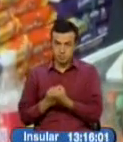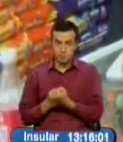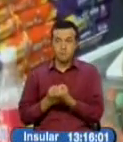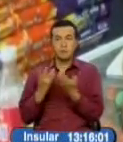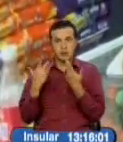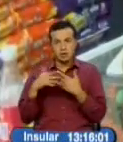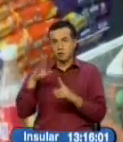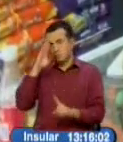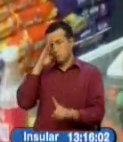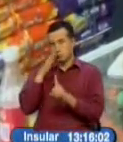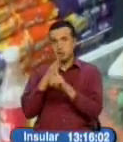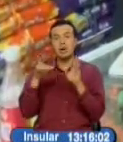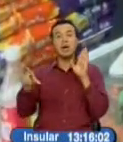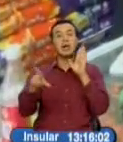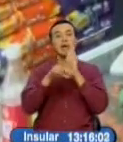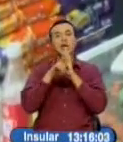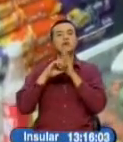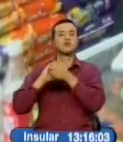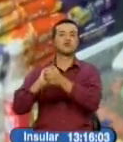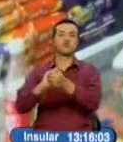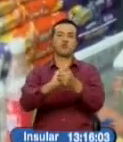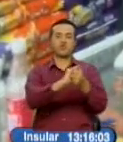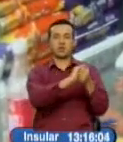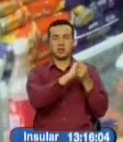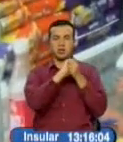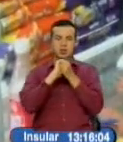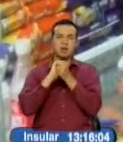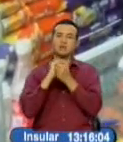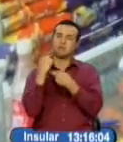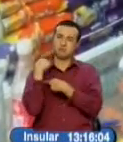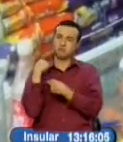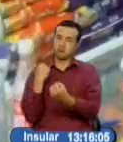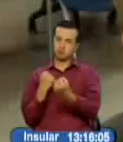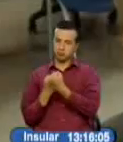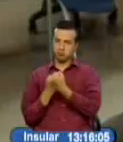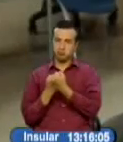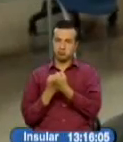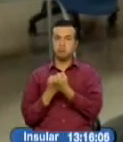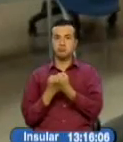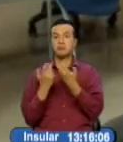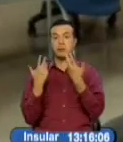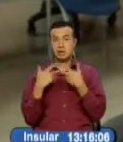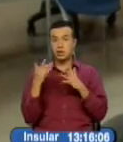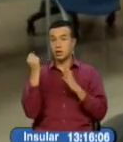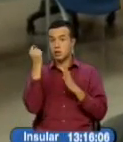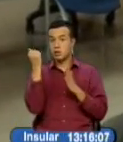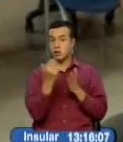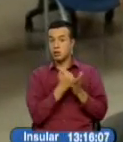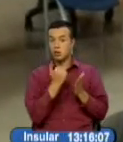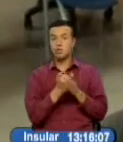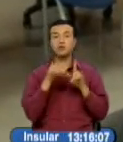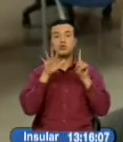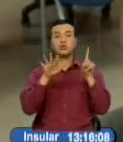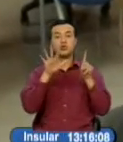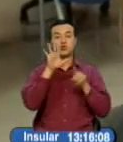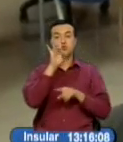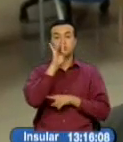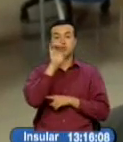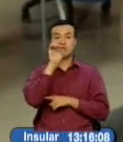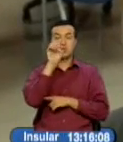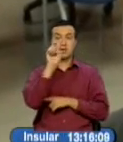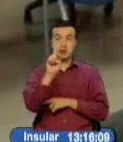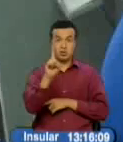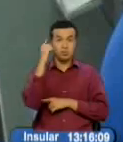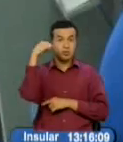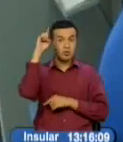se alcanzó con la Ley Orgánica de Solidaridad y Corresponsabilidad Ciudadana. Se logró una recaudación de 681 millones